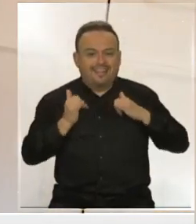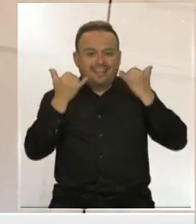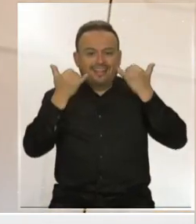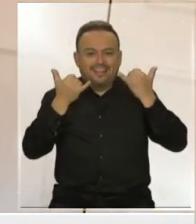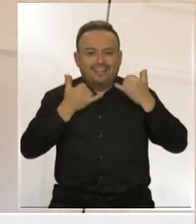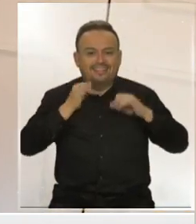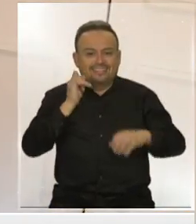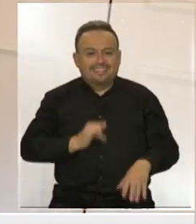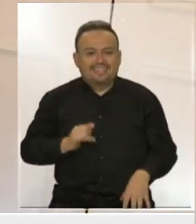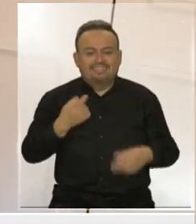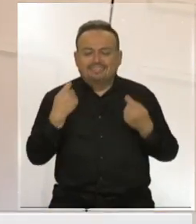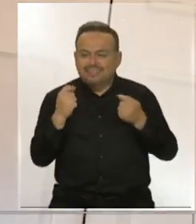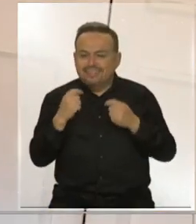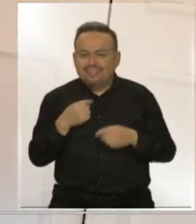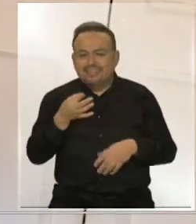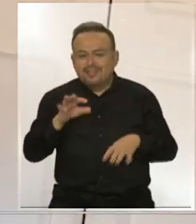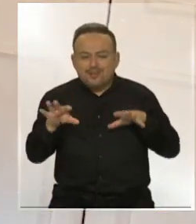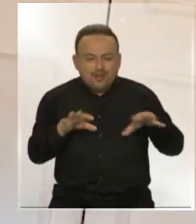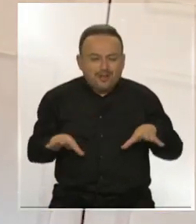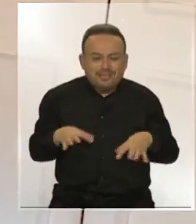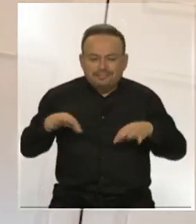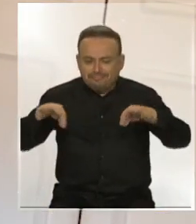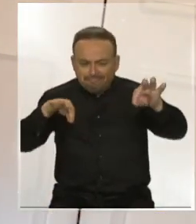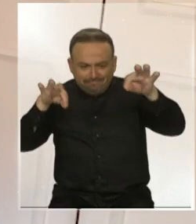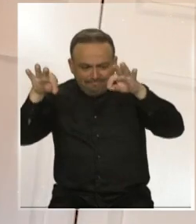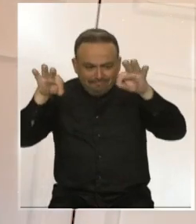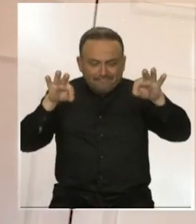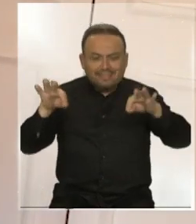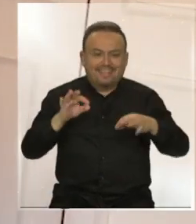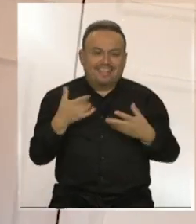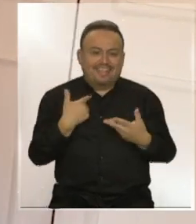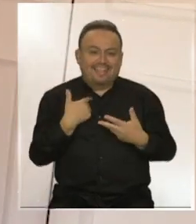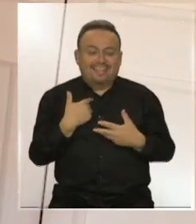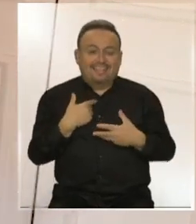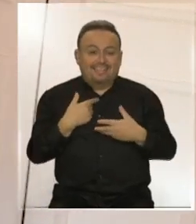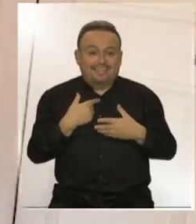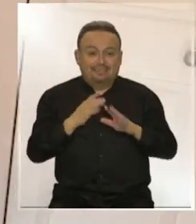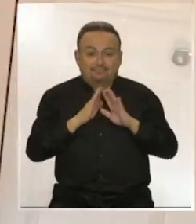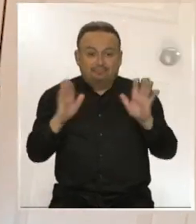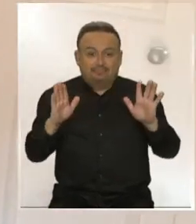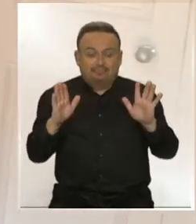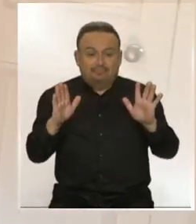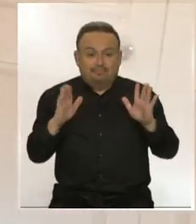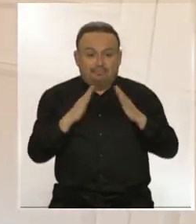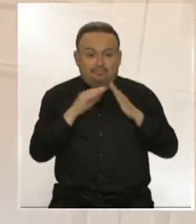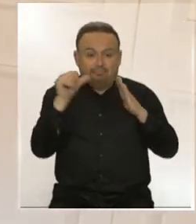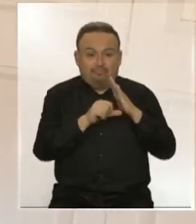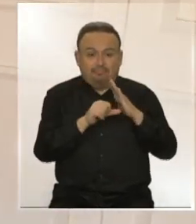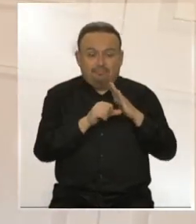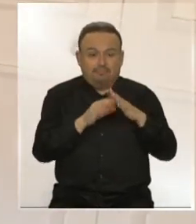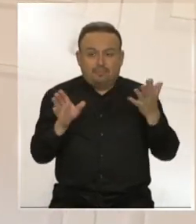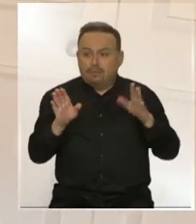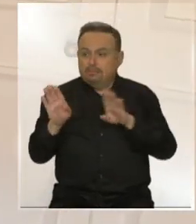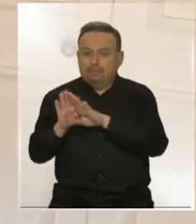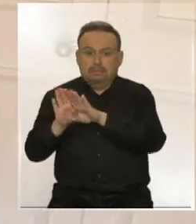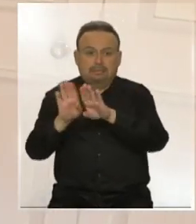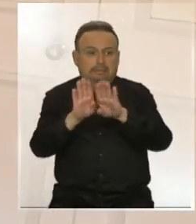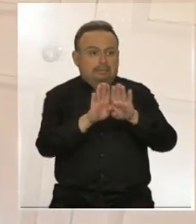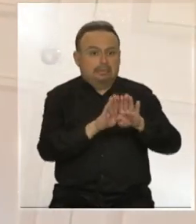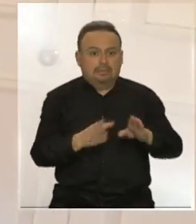uno habitualmente intenta, de ir a ver cositas, de vitrinear, porque salí en cuarentena y se empezó a cerrar